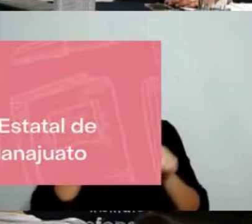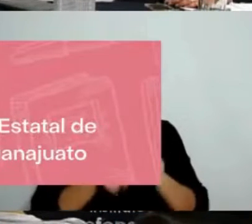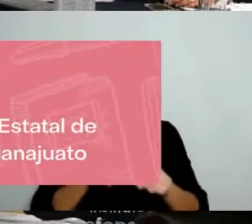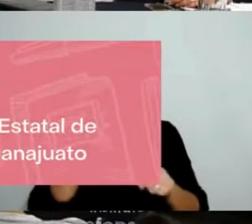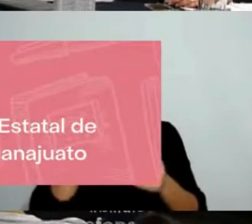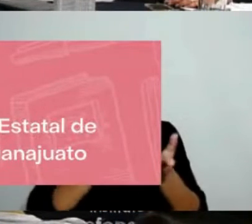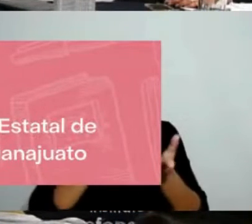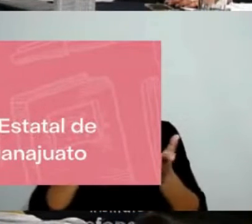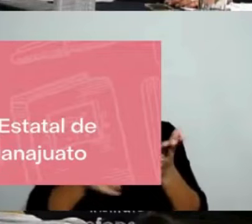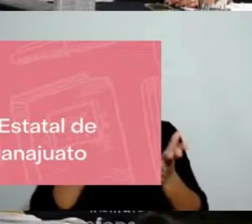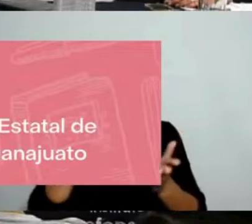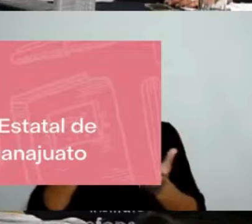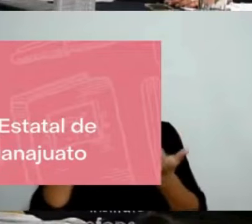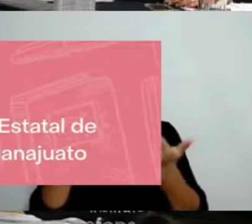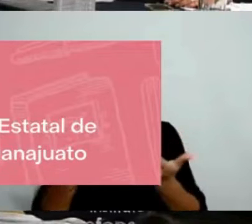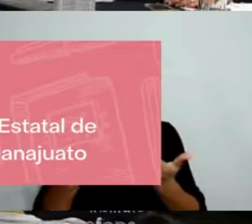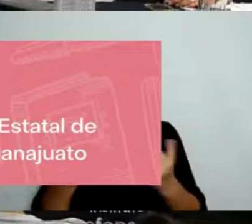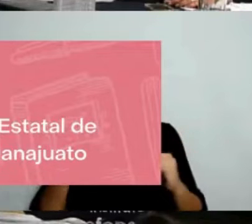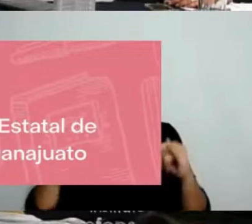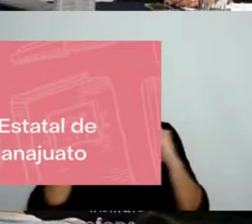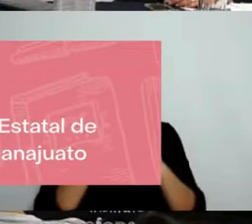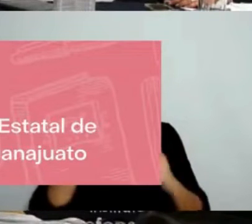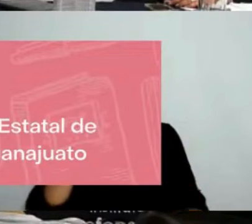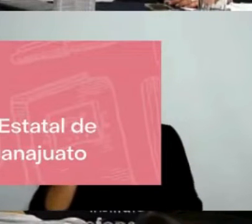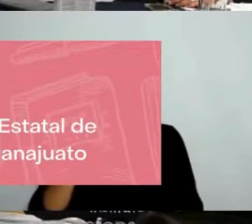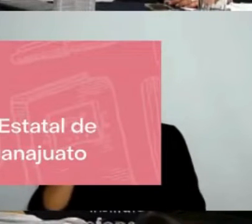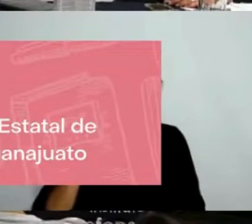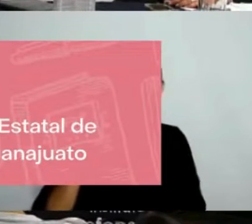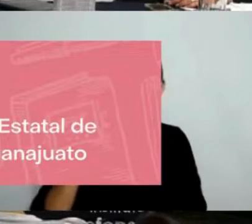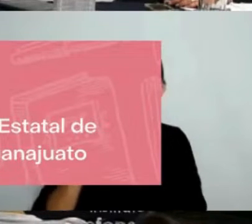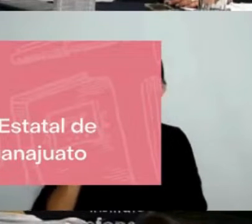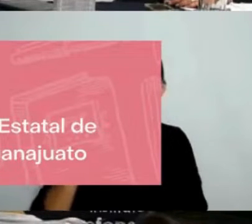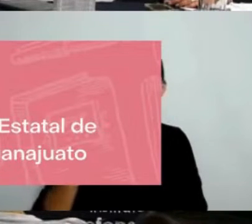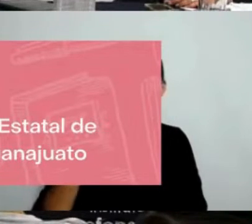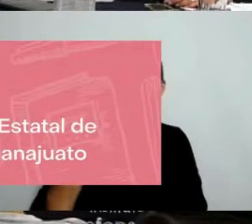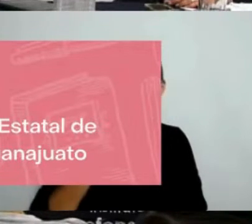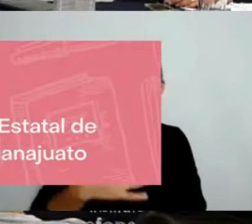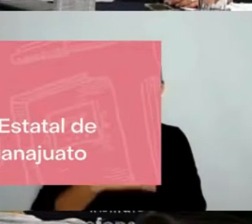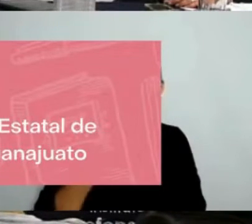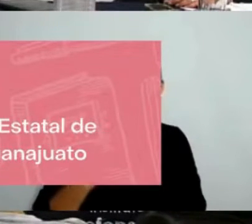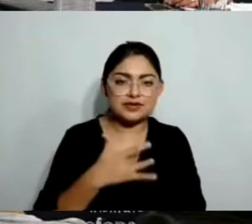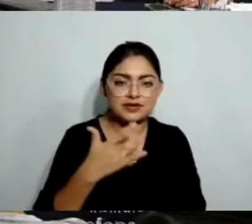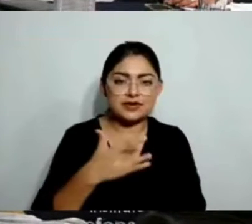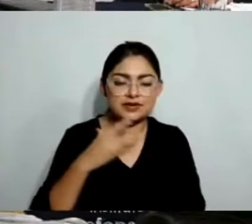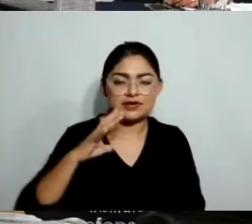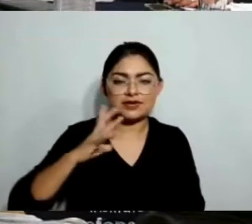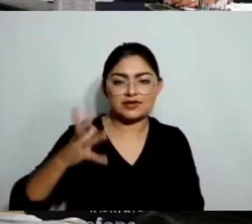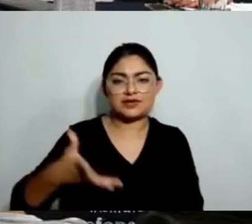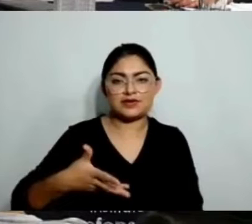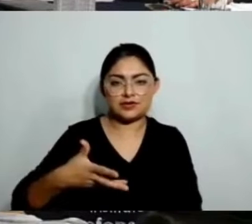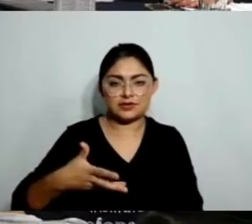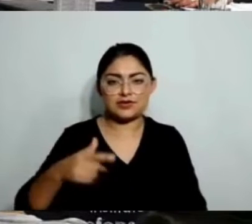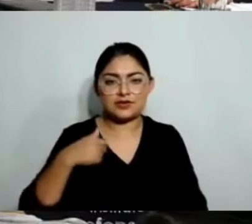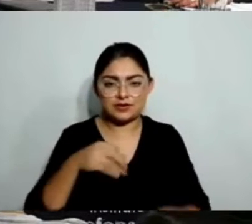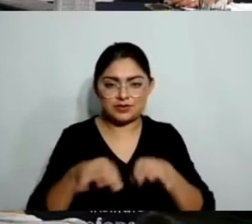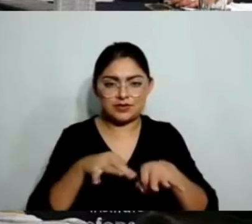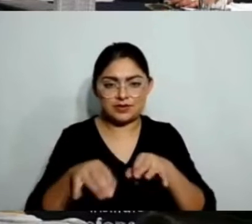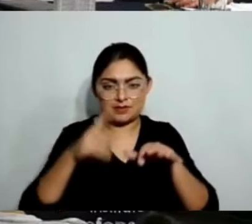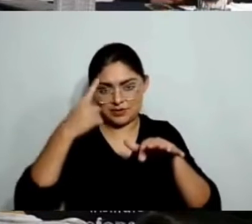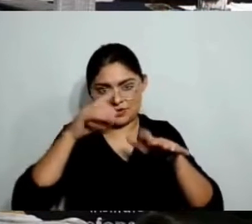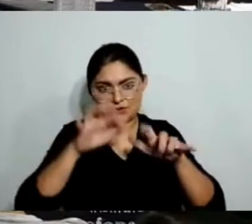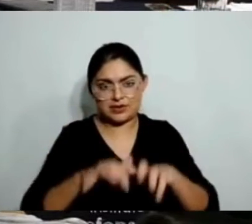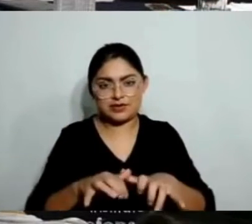Instituto Federal de defensoría pública eh Para mí fue un orgullo trabajar en esta publicación y hasta aquí la dejo para los comentarios y lo que venga